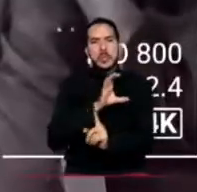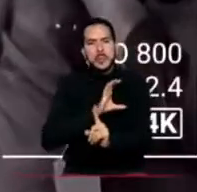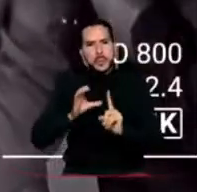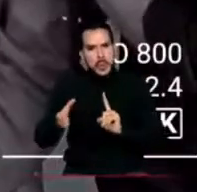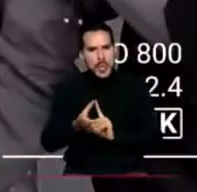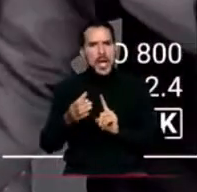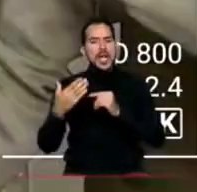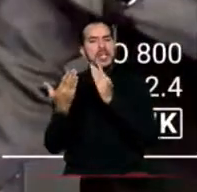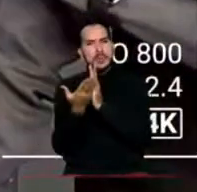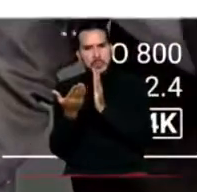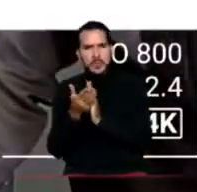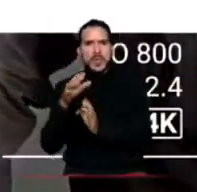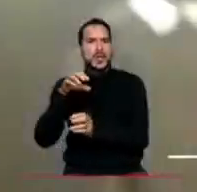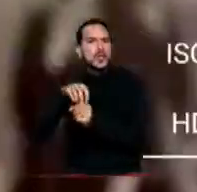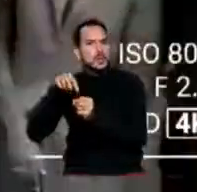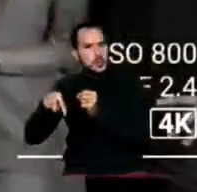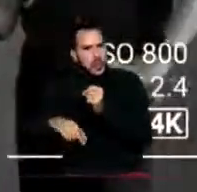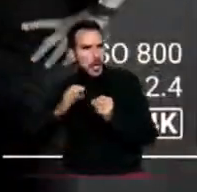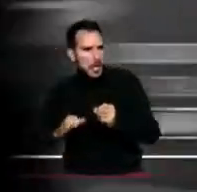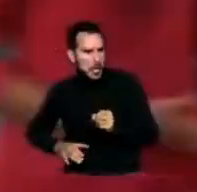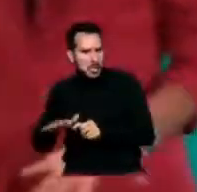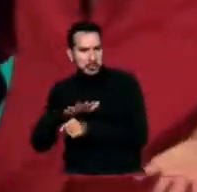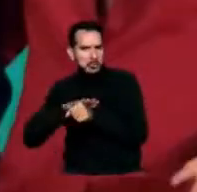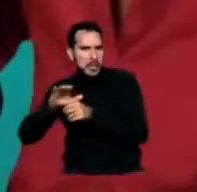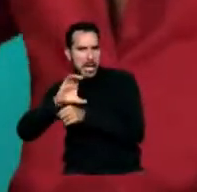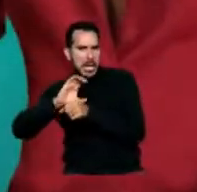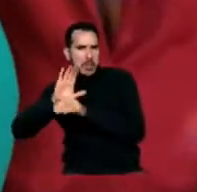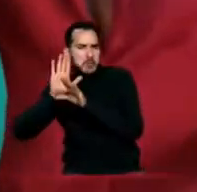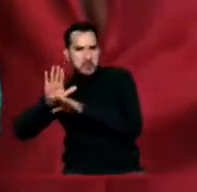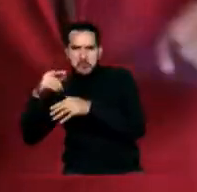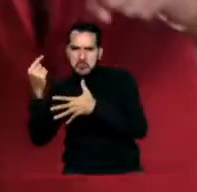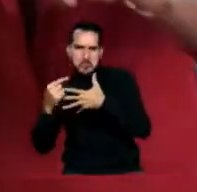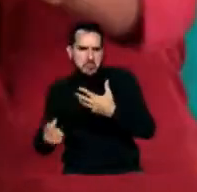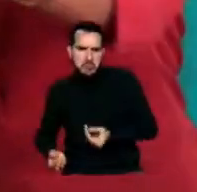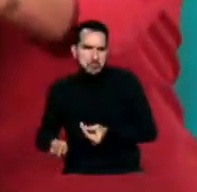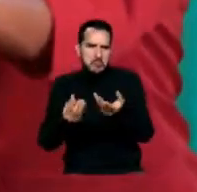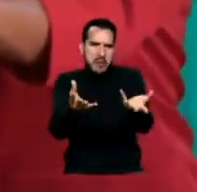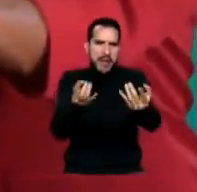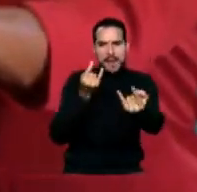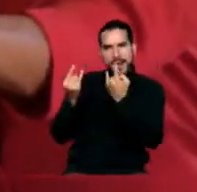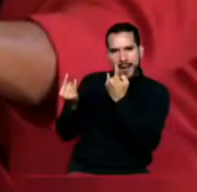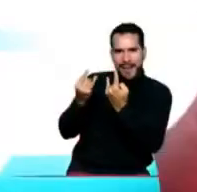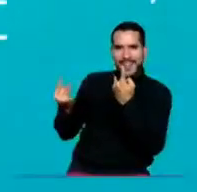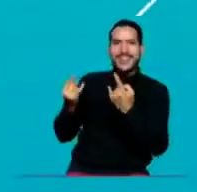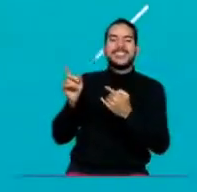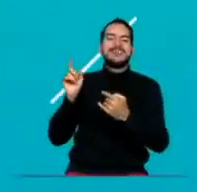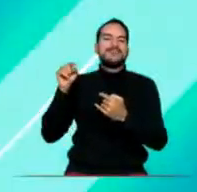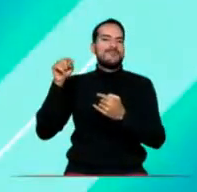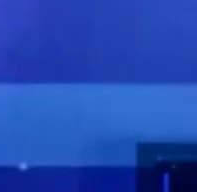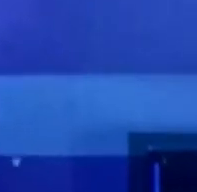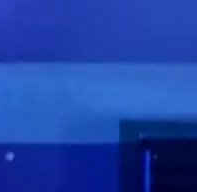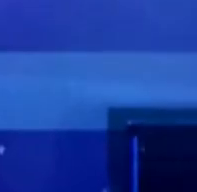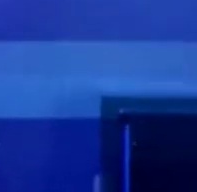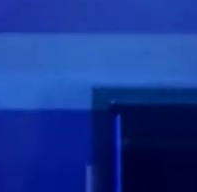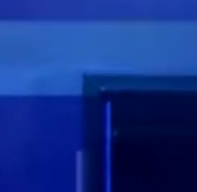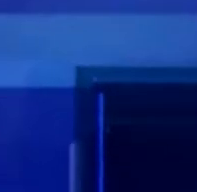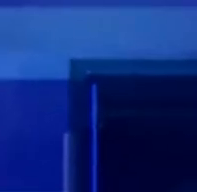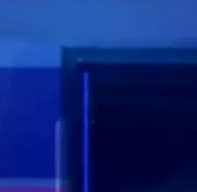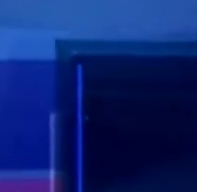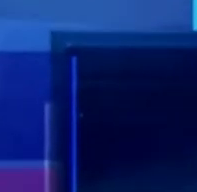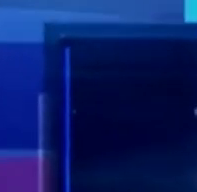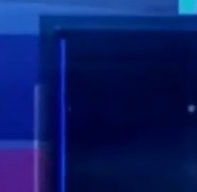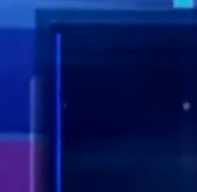y de entretenimiento. Una producción que desde 2007 alegra las tardes a través del canal regional.